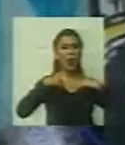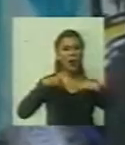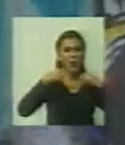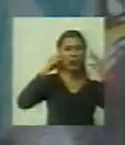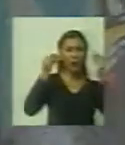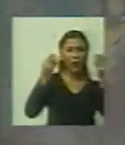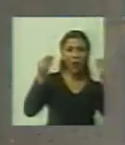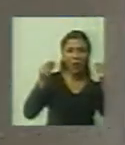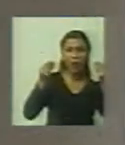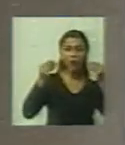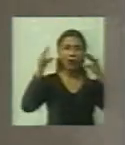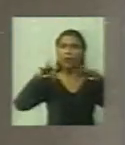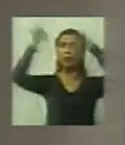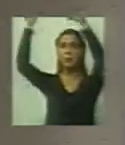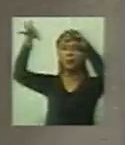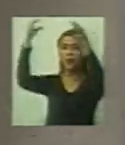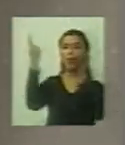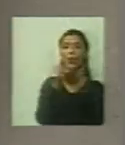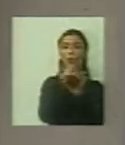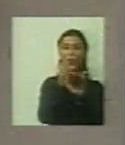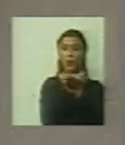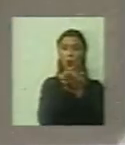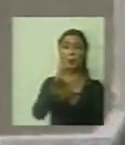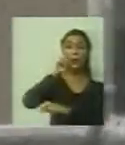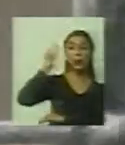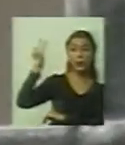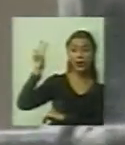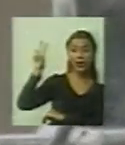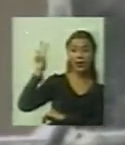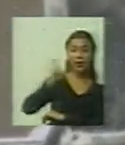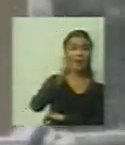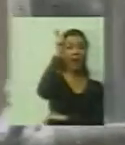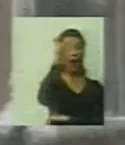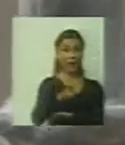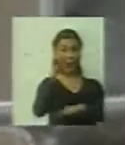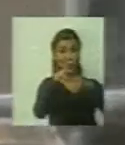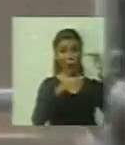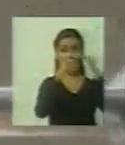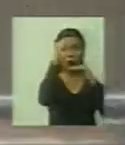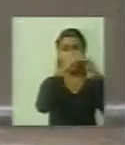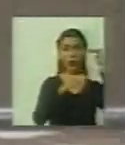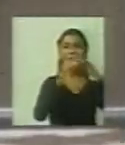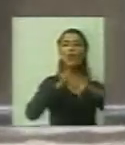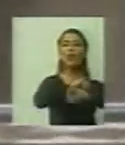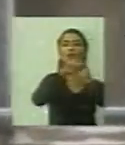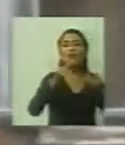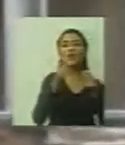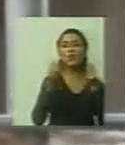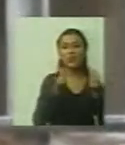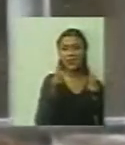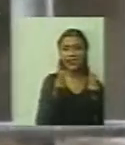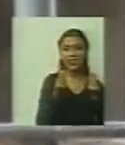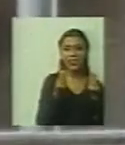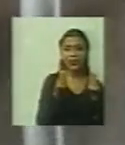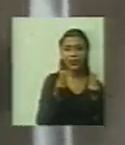ven que no puedo colgar ahí, está todo mal. La gente que está construyendo, ¿qué dijo? ¿Le hizo el reclamo? No, yo a ellos no, sino a los que están